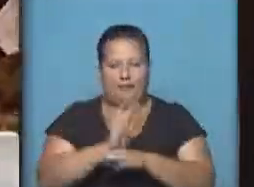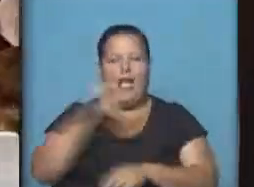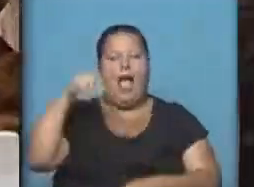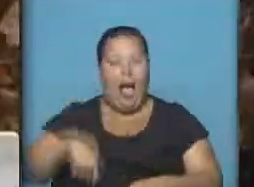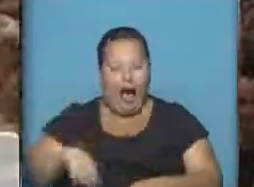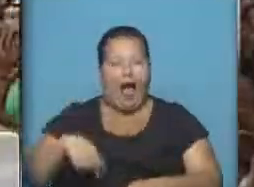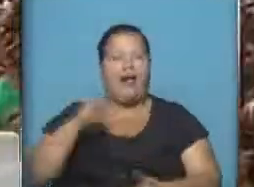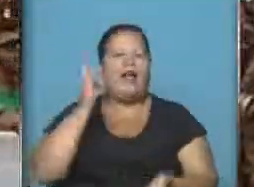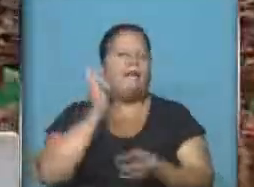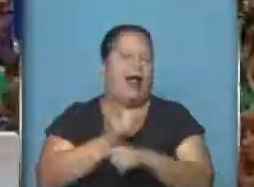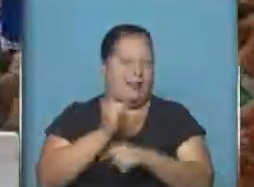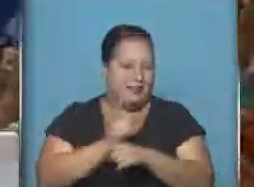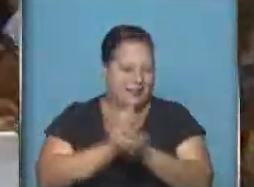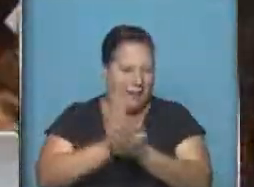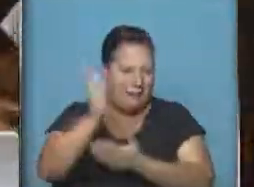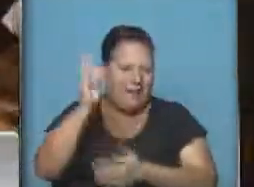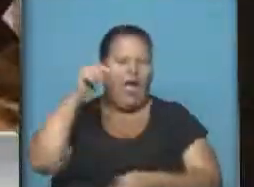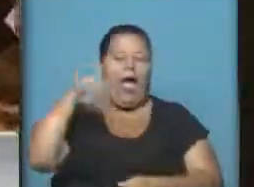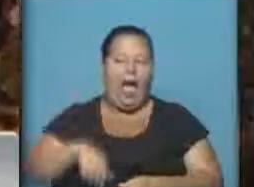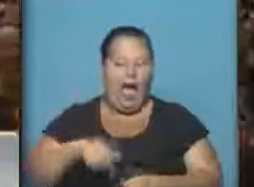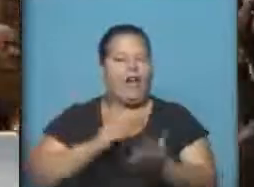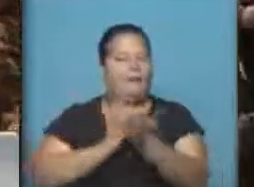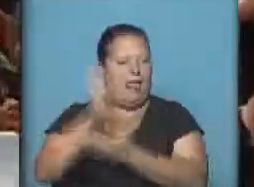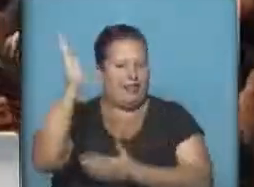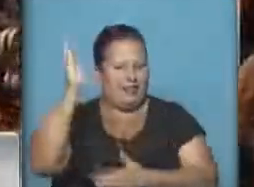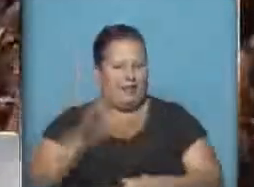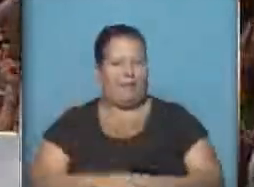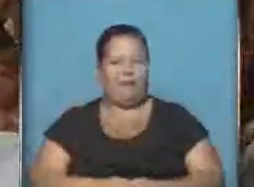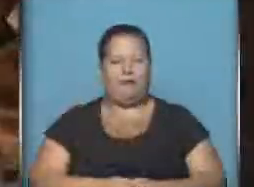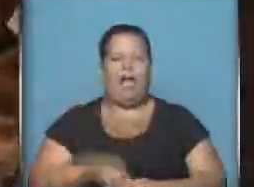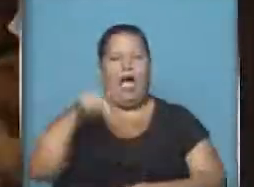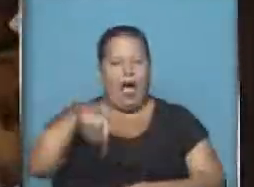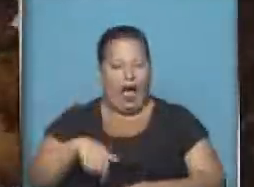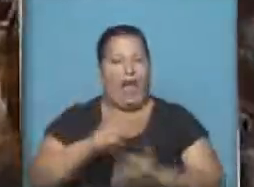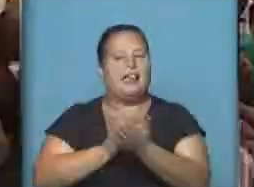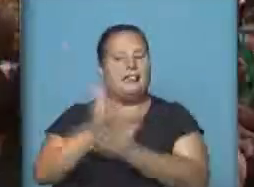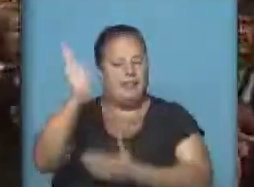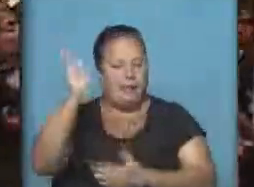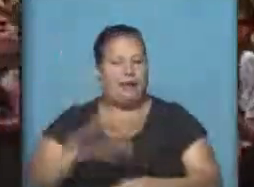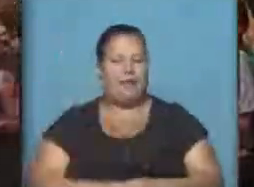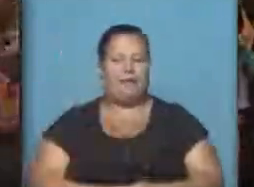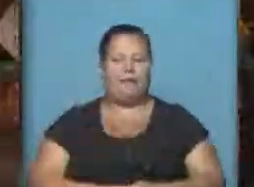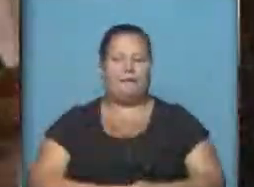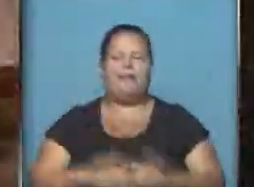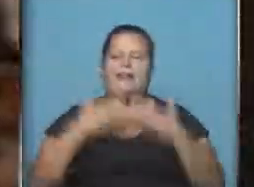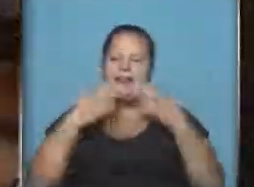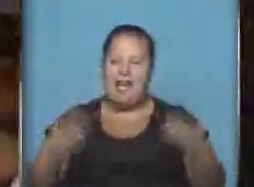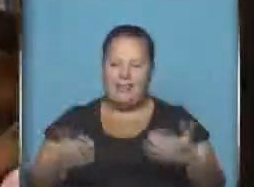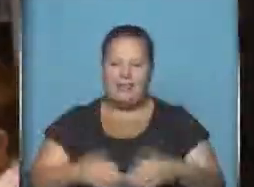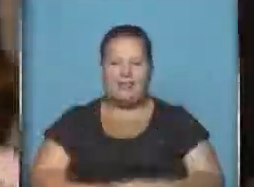Ahora. Presente. Ahora. Presente. Ahora. Presente. Gracias.